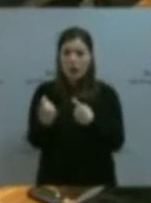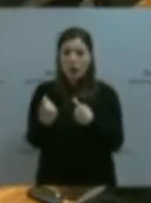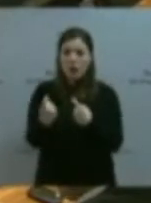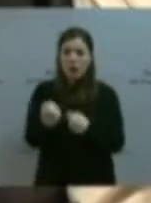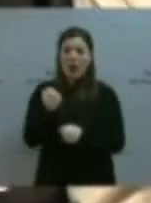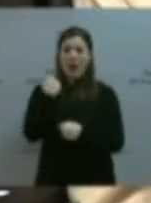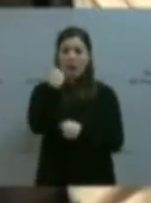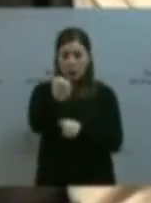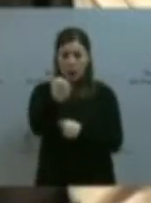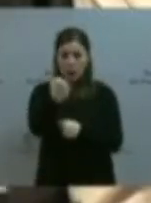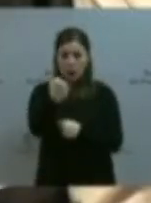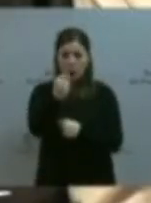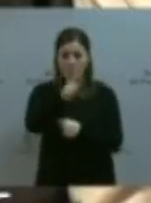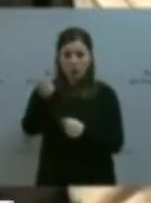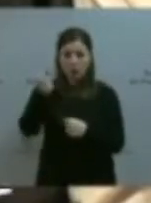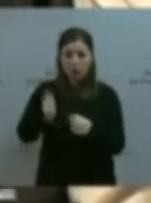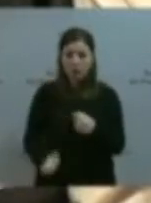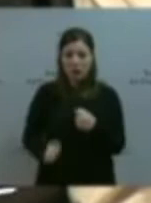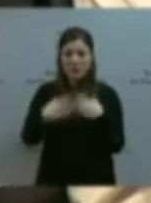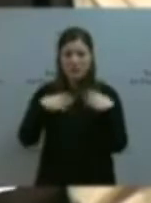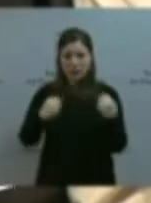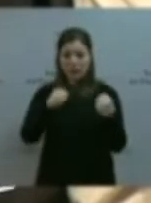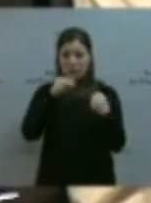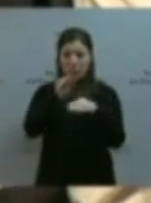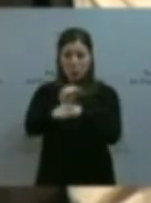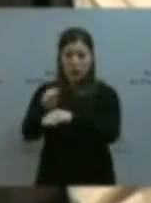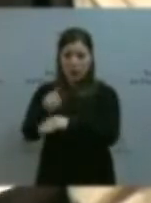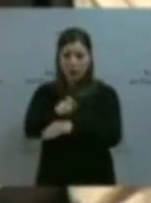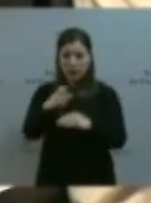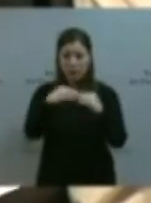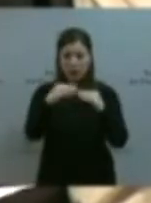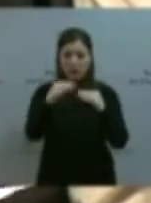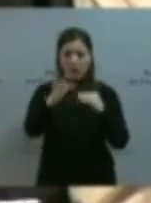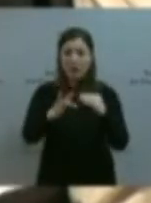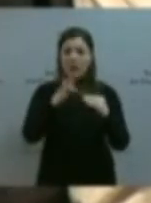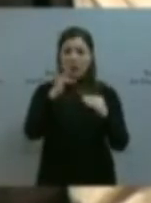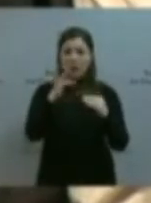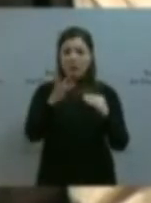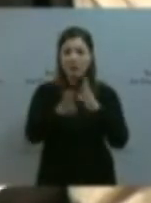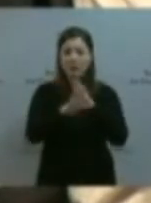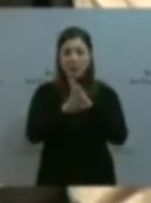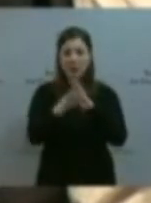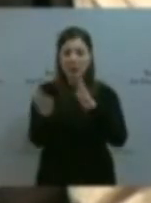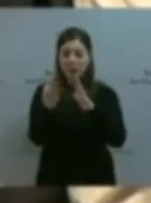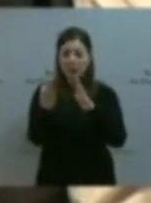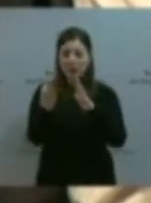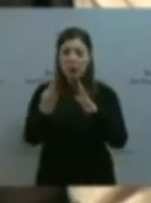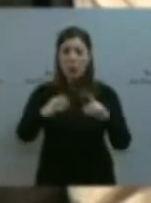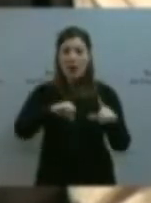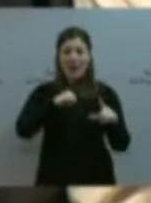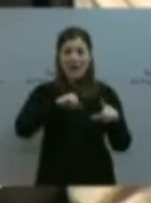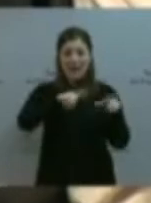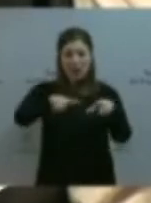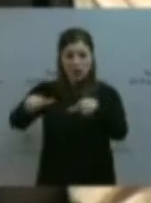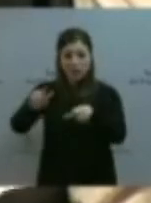cuidado de los pacientes y optimizando circuitos para mantener productivos los quirófanos y consultas programadas. Esta es una situación habitual